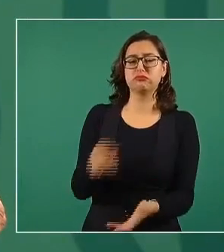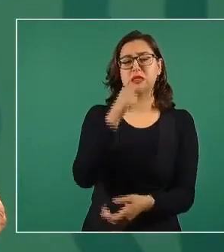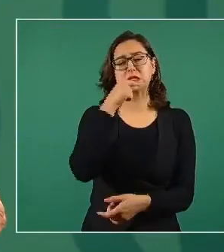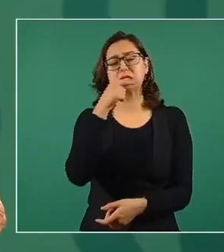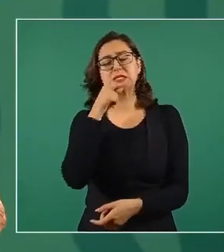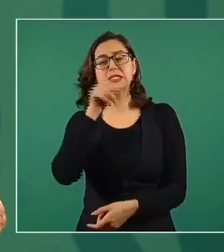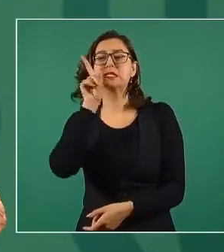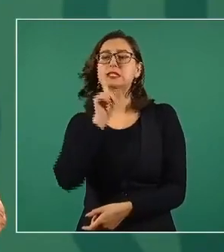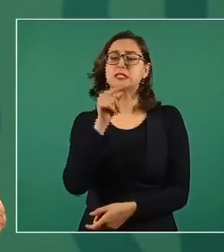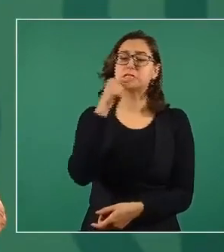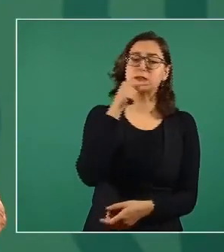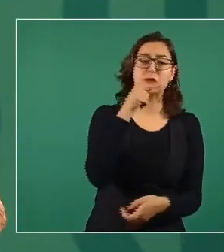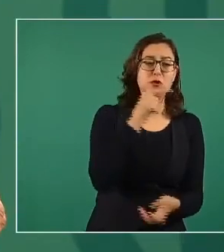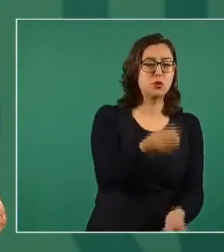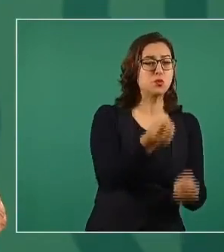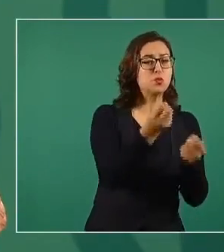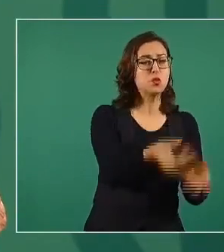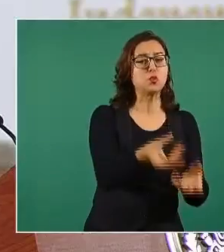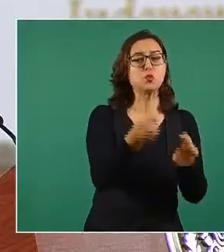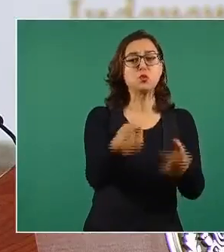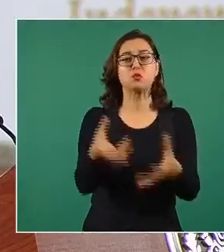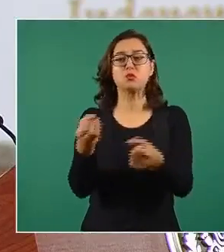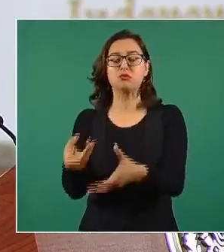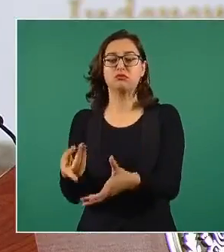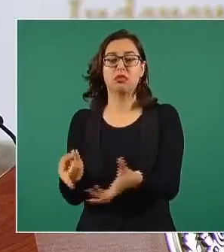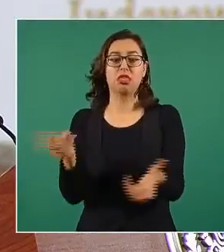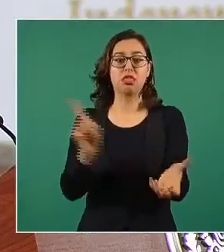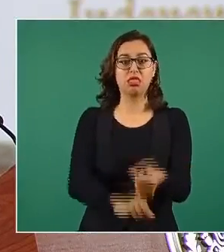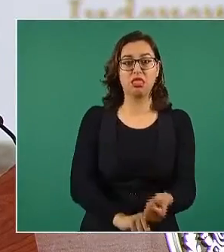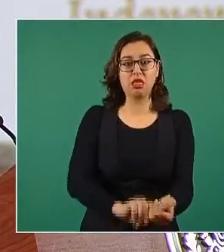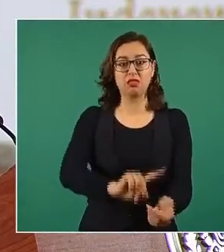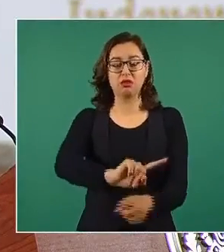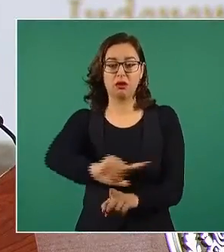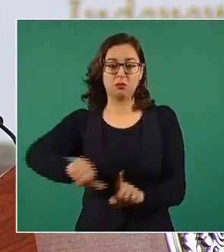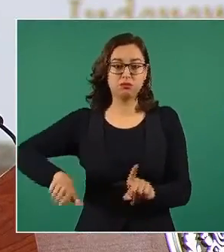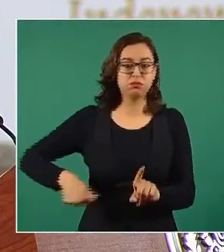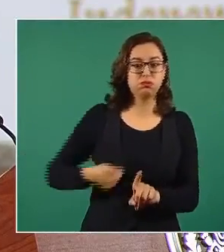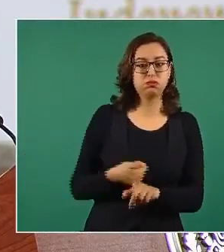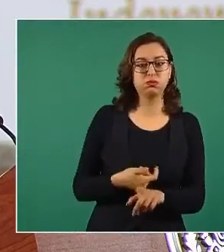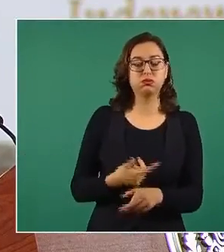niñas, y al mismo tiempo